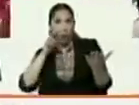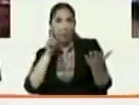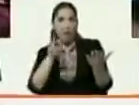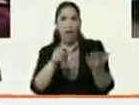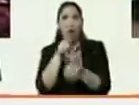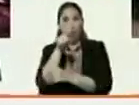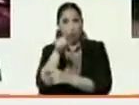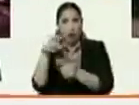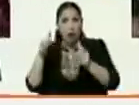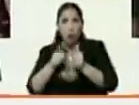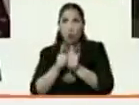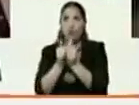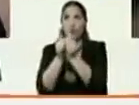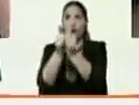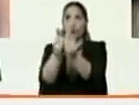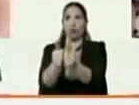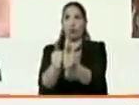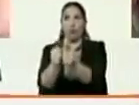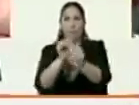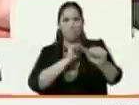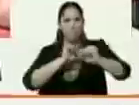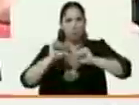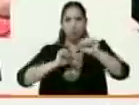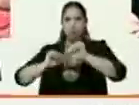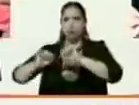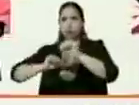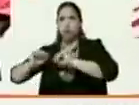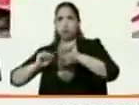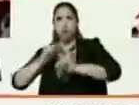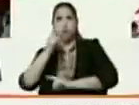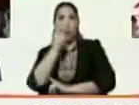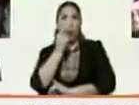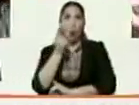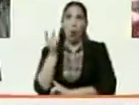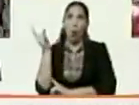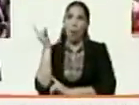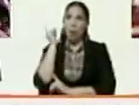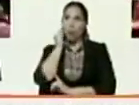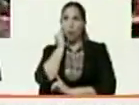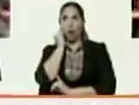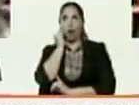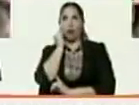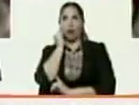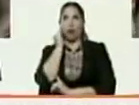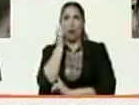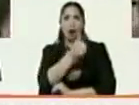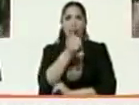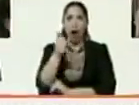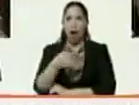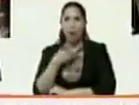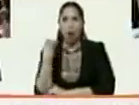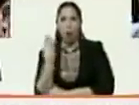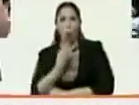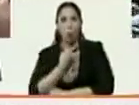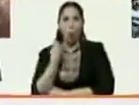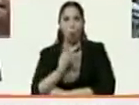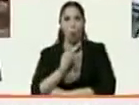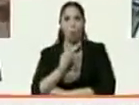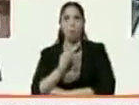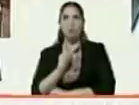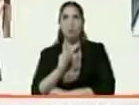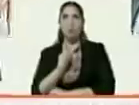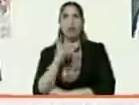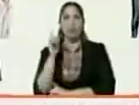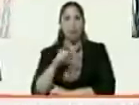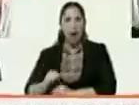nos acompañó, se movió cada hombre, cada mujer, cada joven, y vino apoyo de